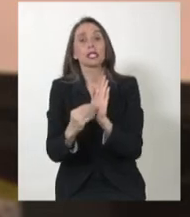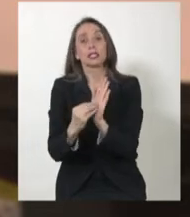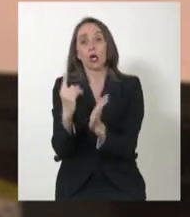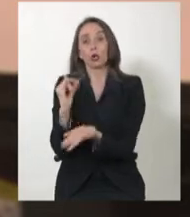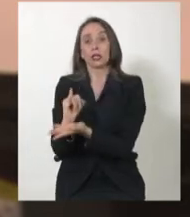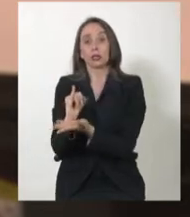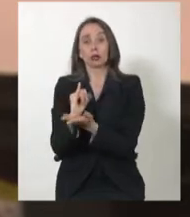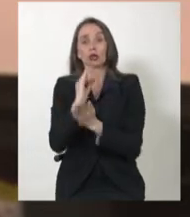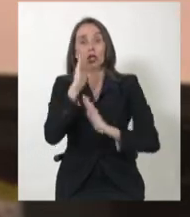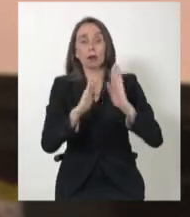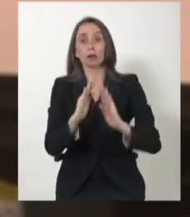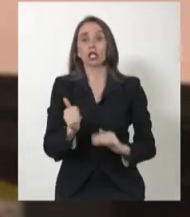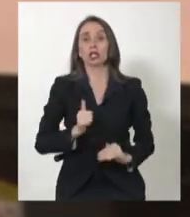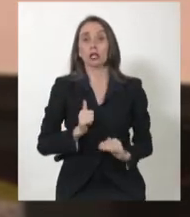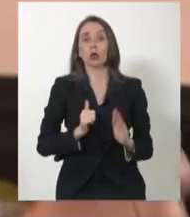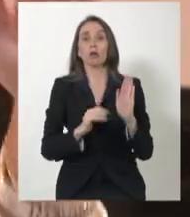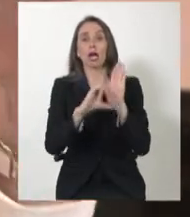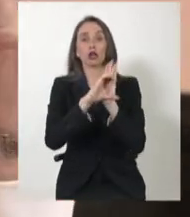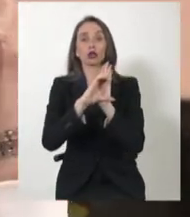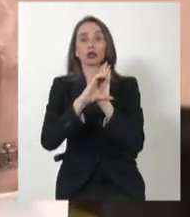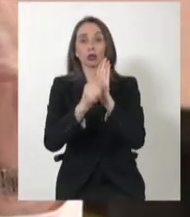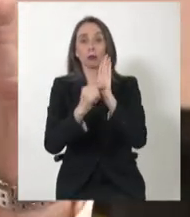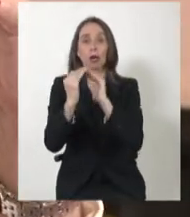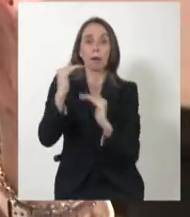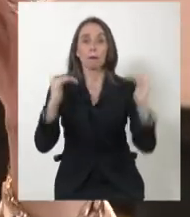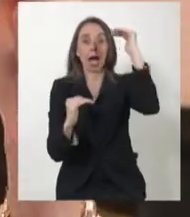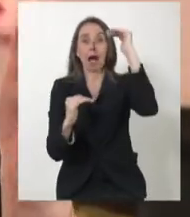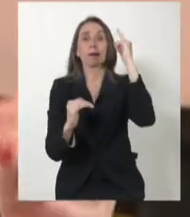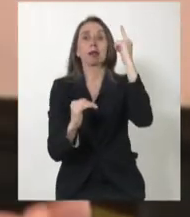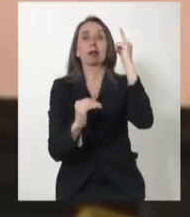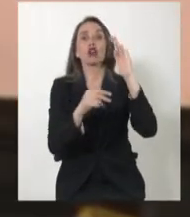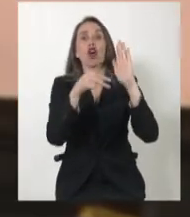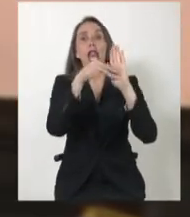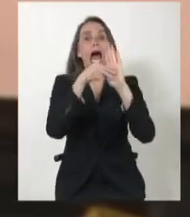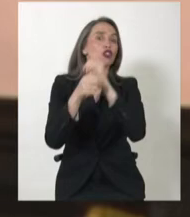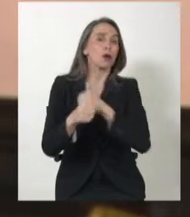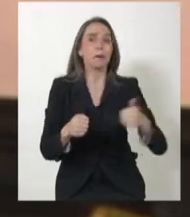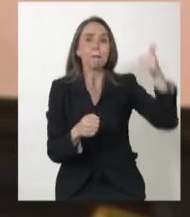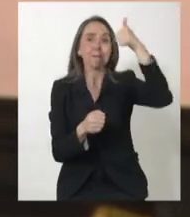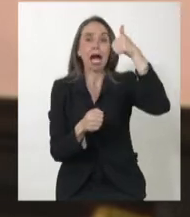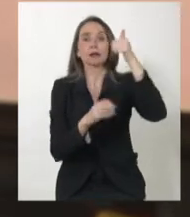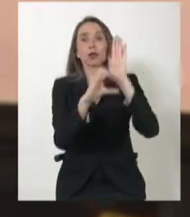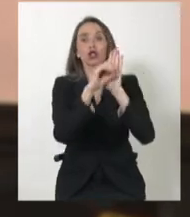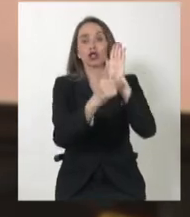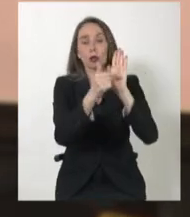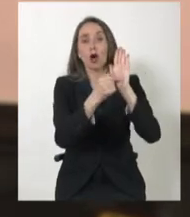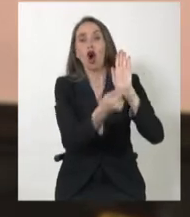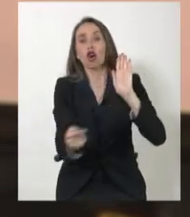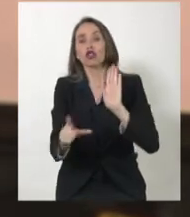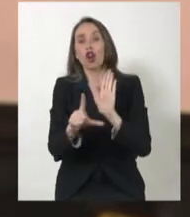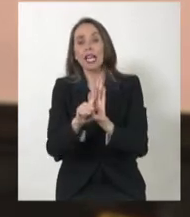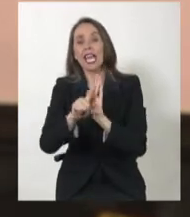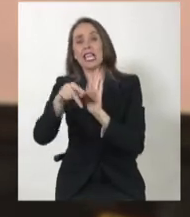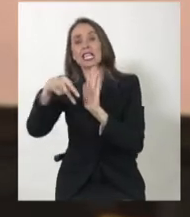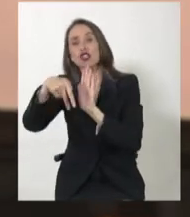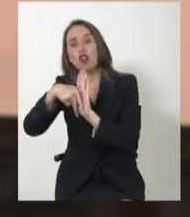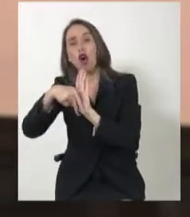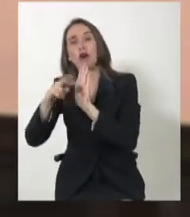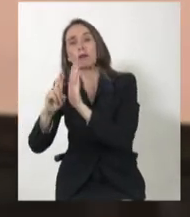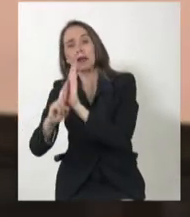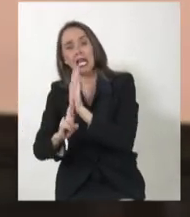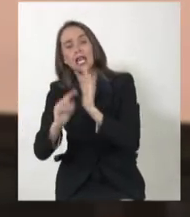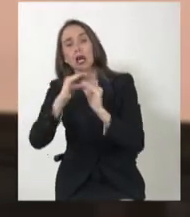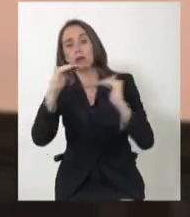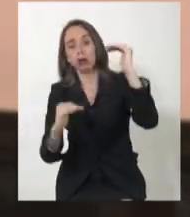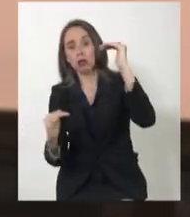que es inherente a todo Estado de Derecho, que prevalece la norma fundamental y cualquier disposición inferior que la vulnere, bueno, tiene que